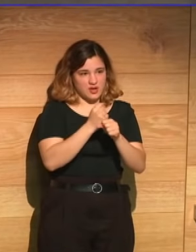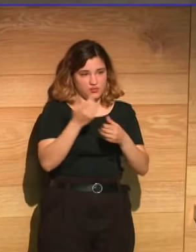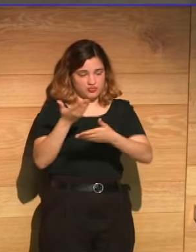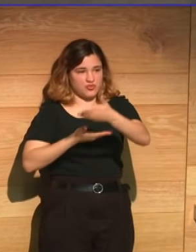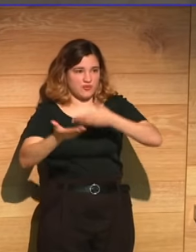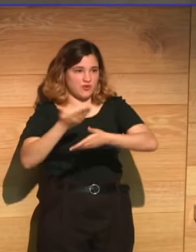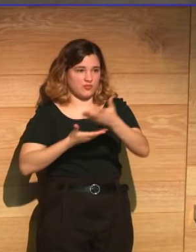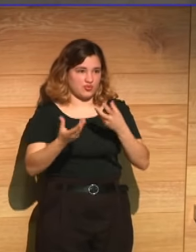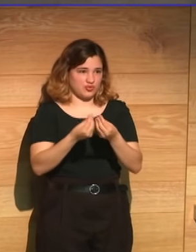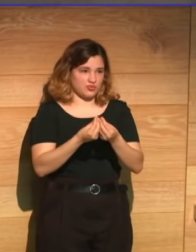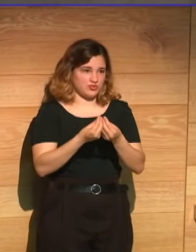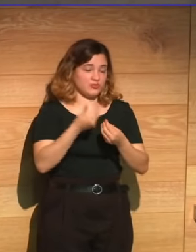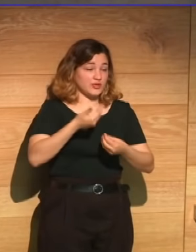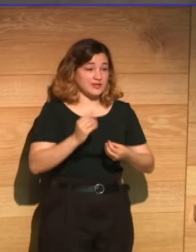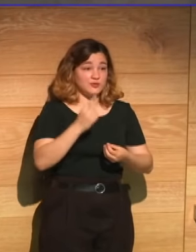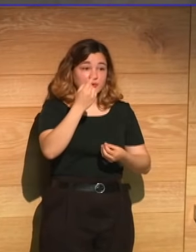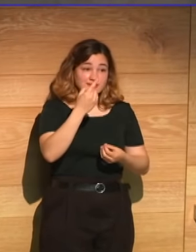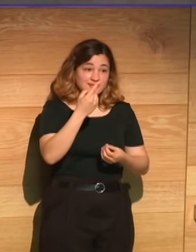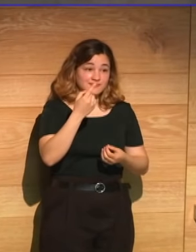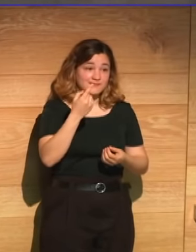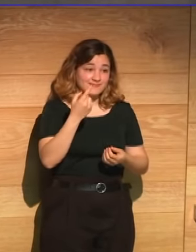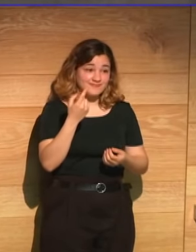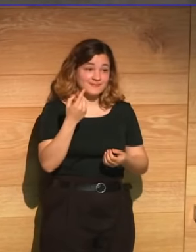y, sobre todo, intentamos mostrar,